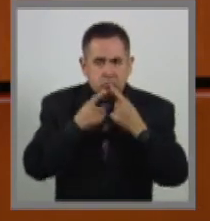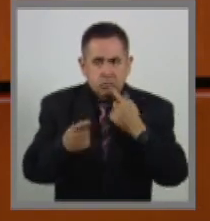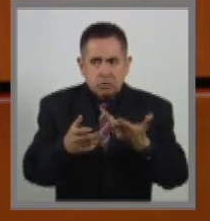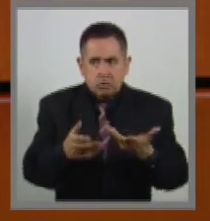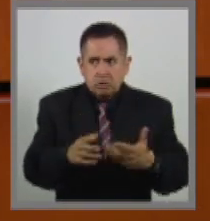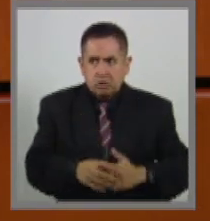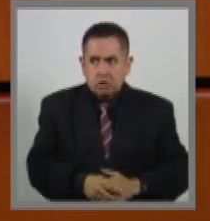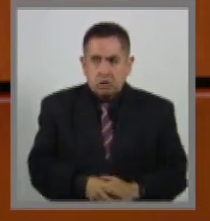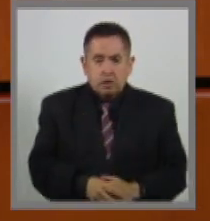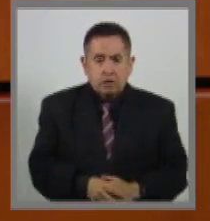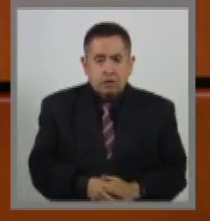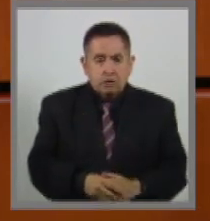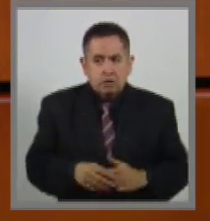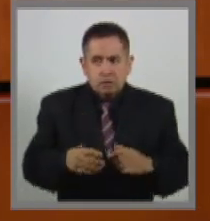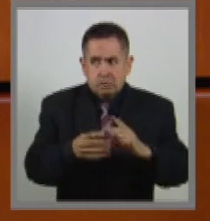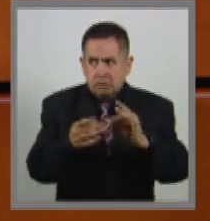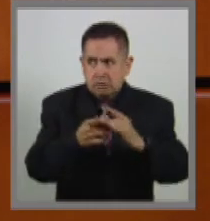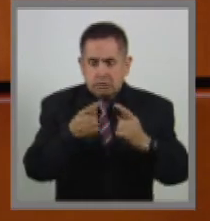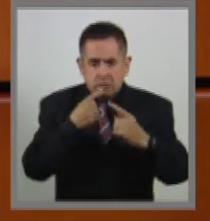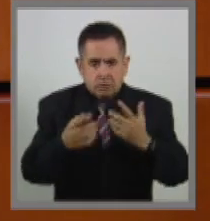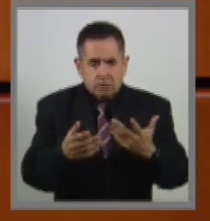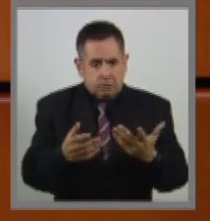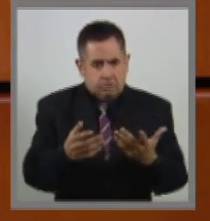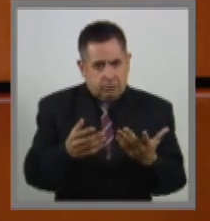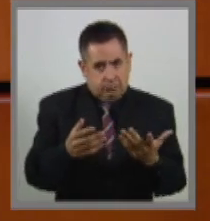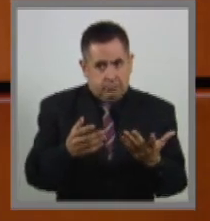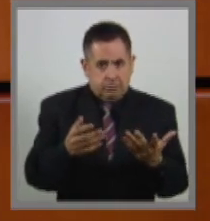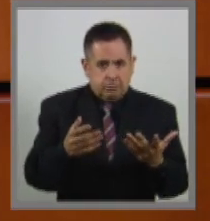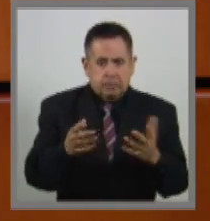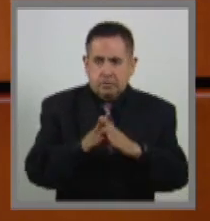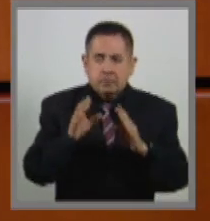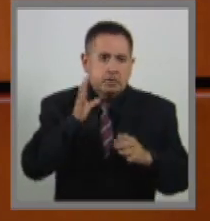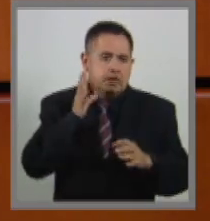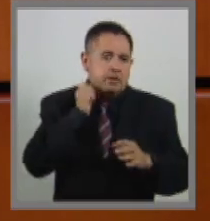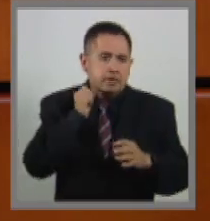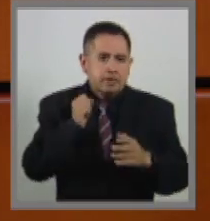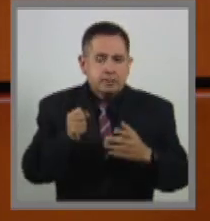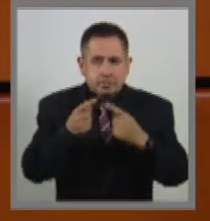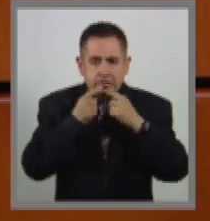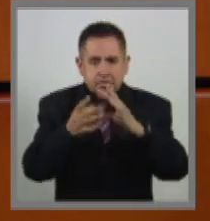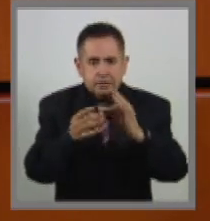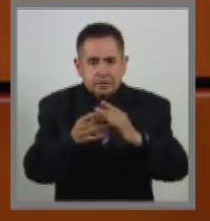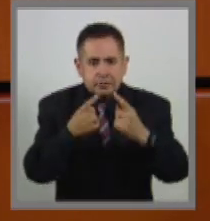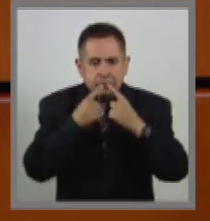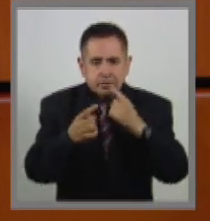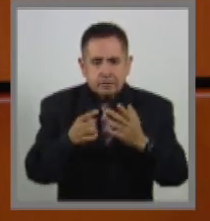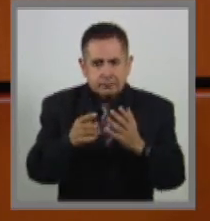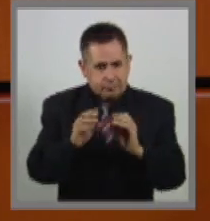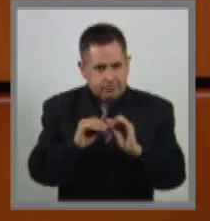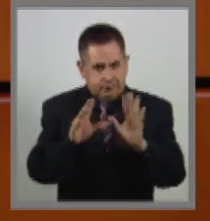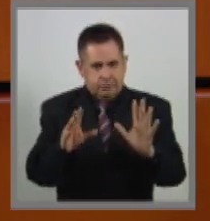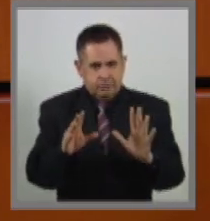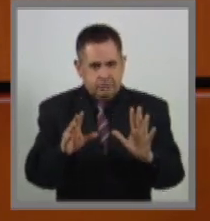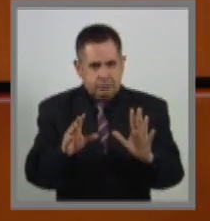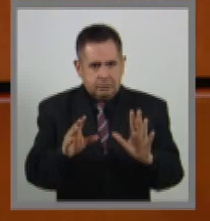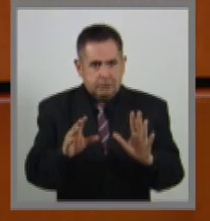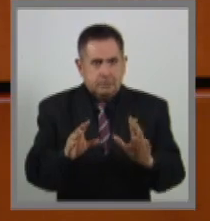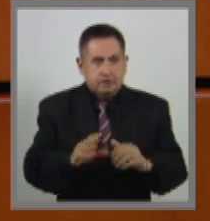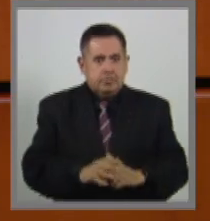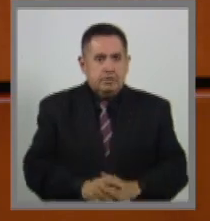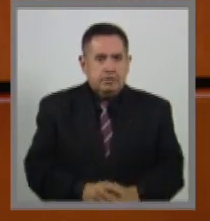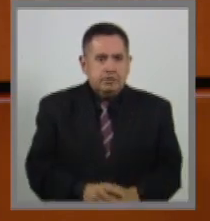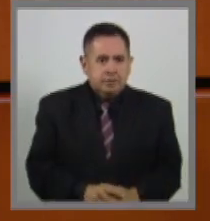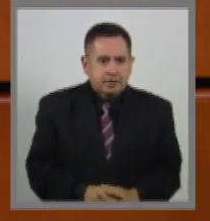que debiera importar para la Cámara de Senadores. Seamos claros y puntuales, sí hay diferencias